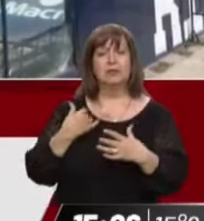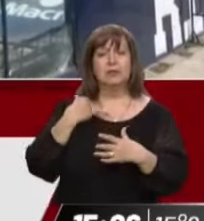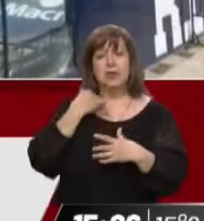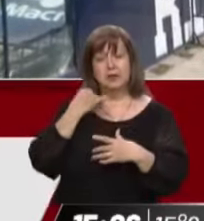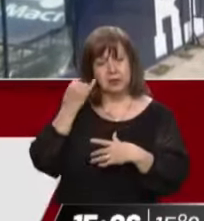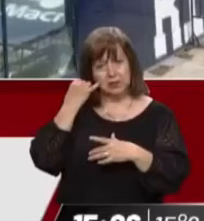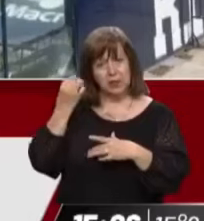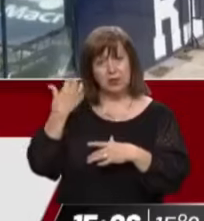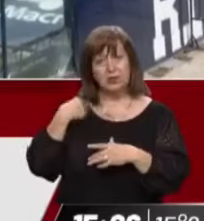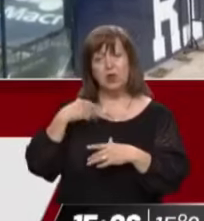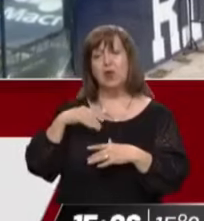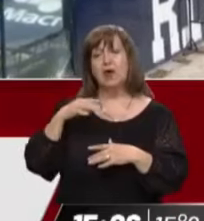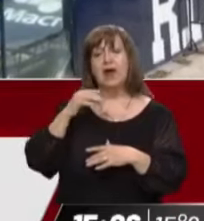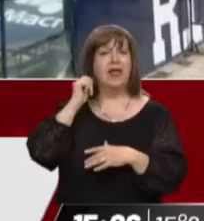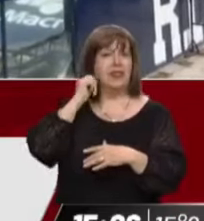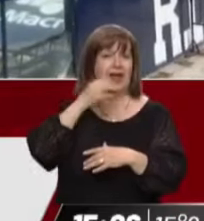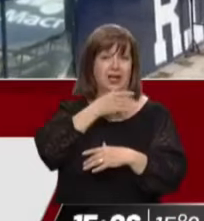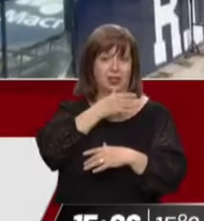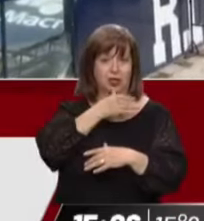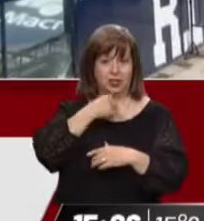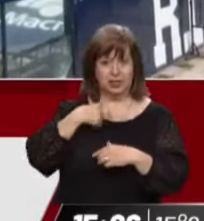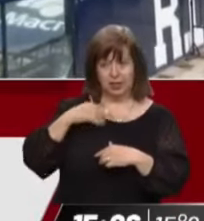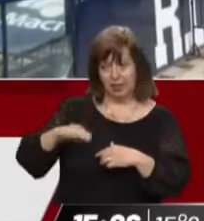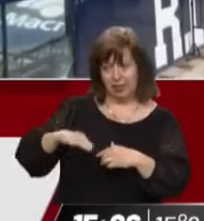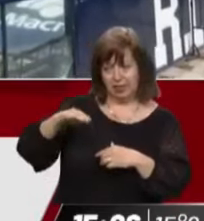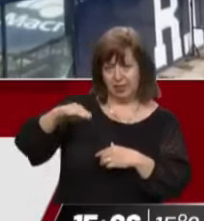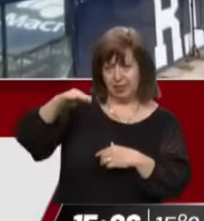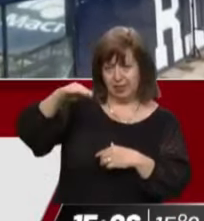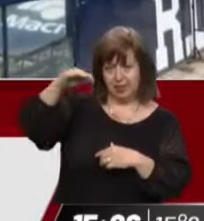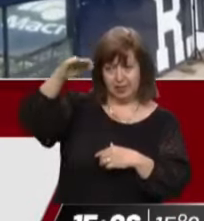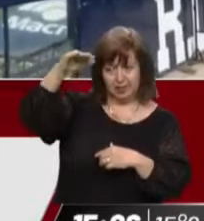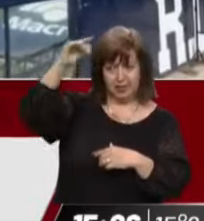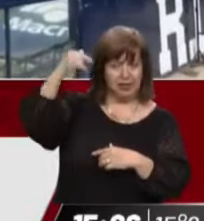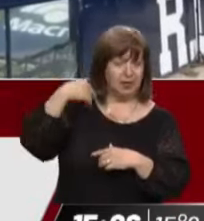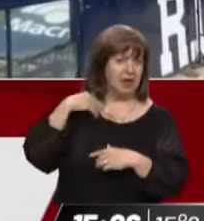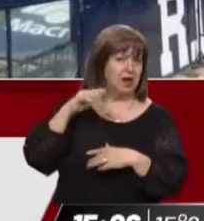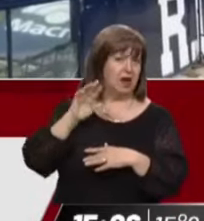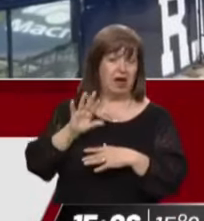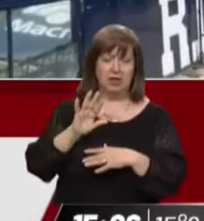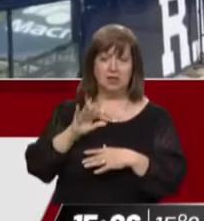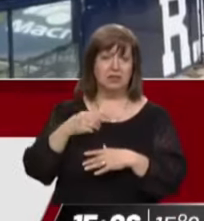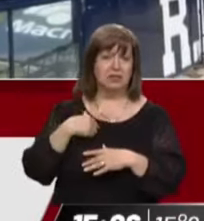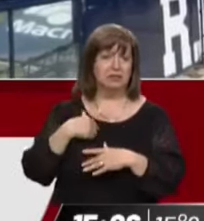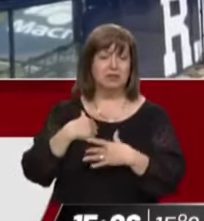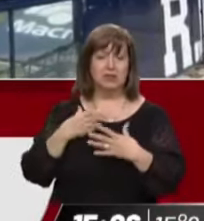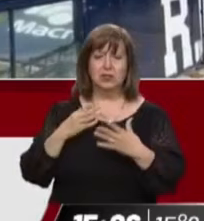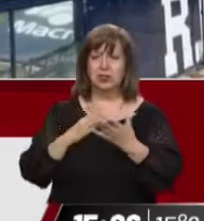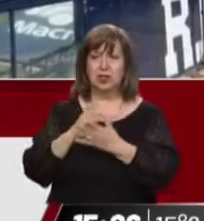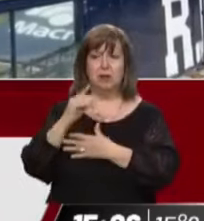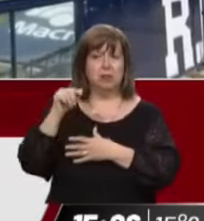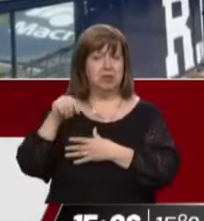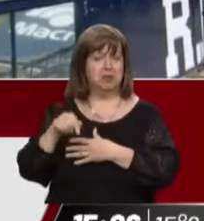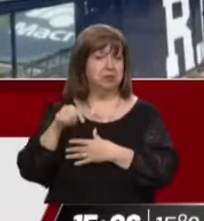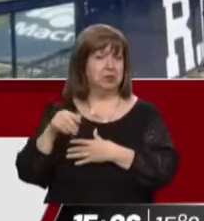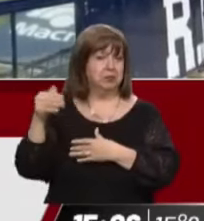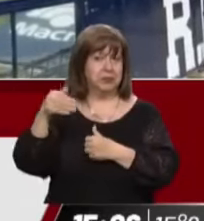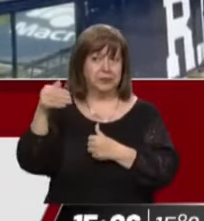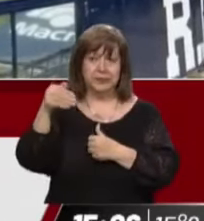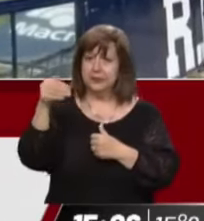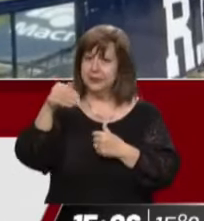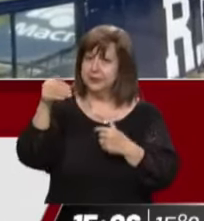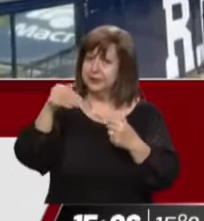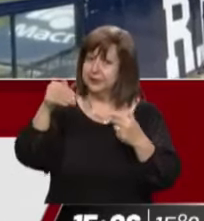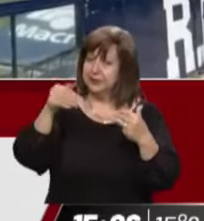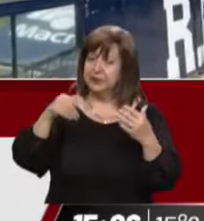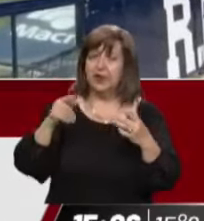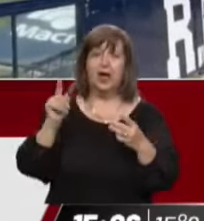esto de los 14 años vengo palo, para la policía, todo el equipo en contra, la AFA. Un día se tenía que dar. Esto es el